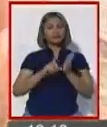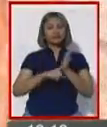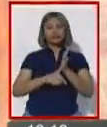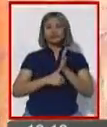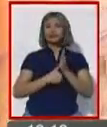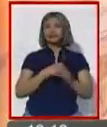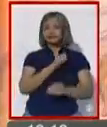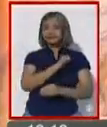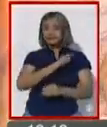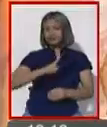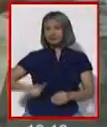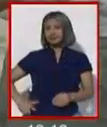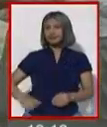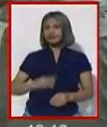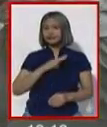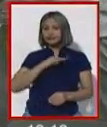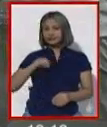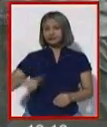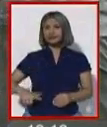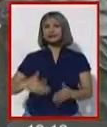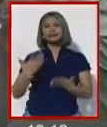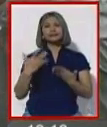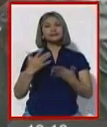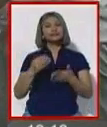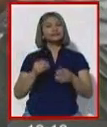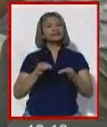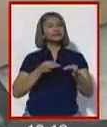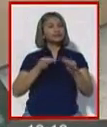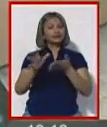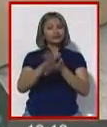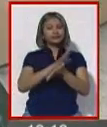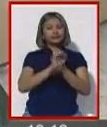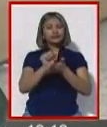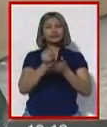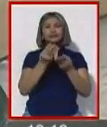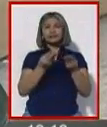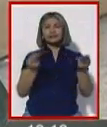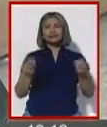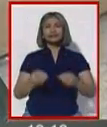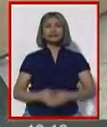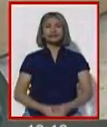próximas horas, la alcaldía municipal procederá a la destrucción de los productos decomisados.